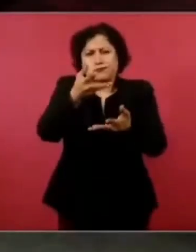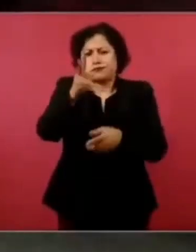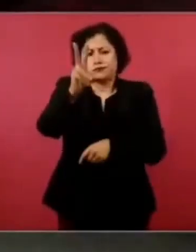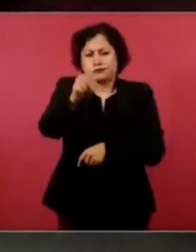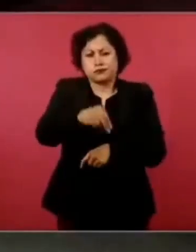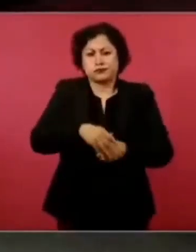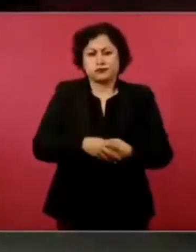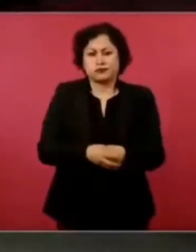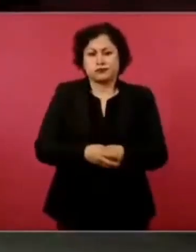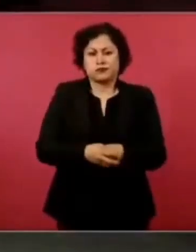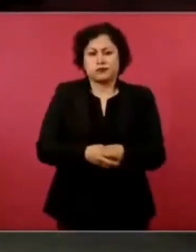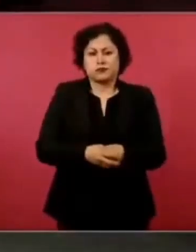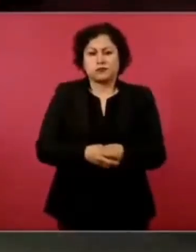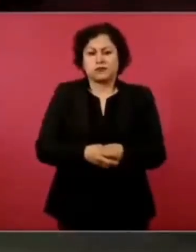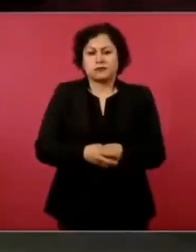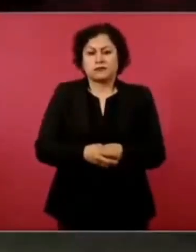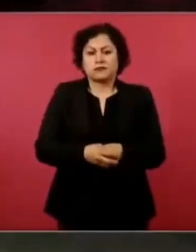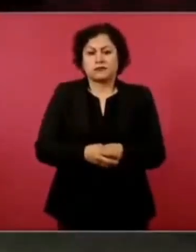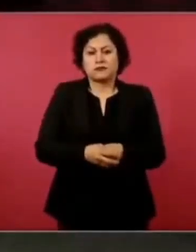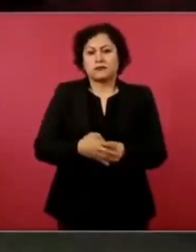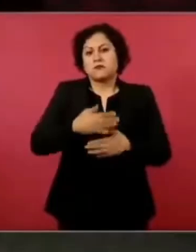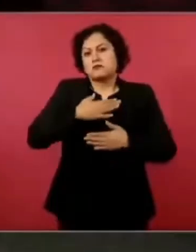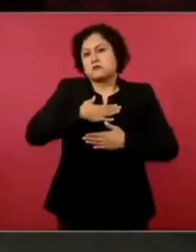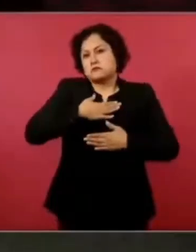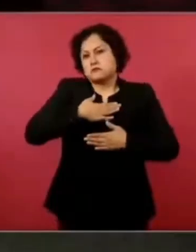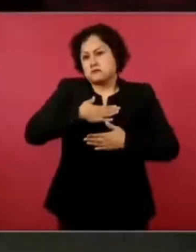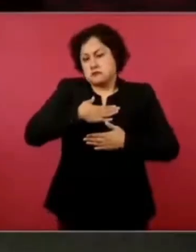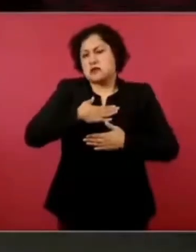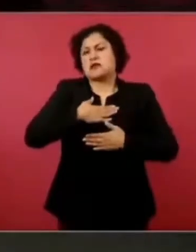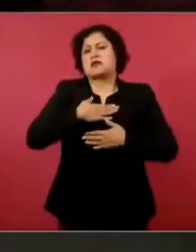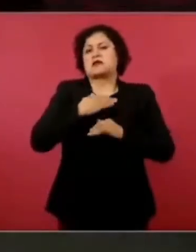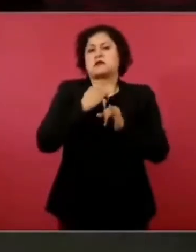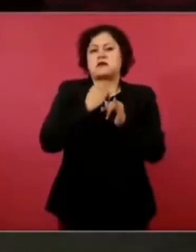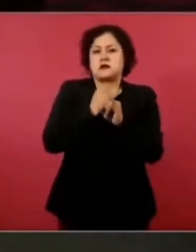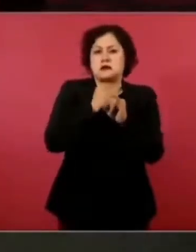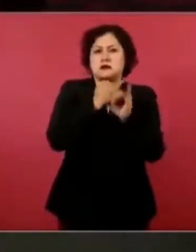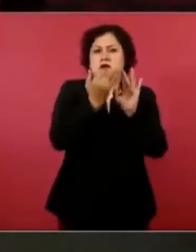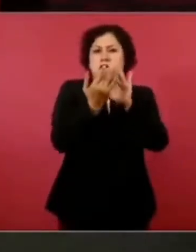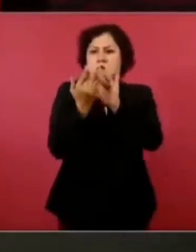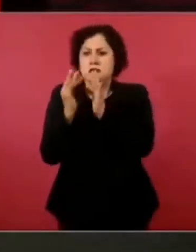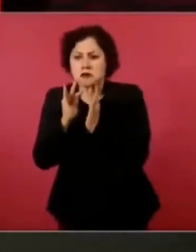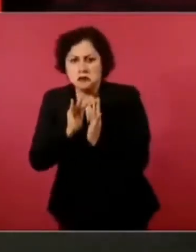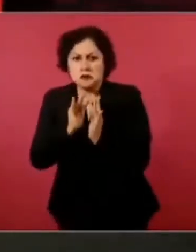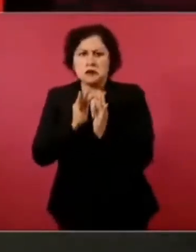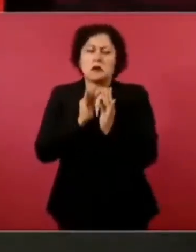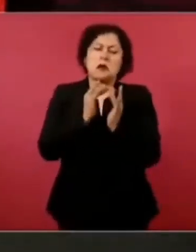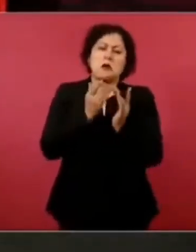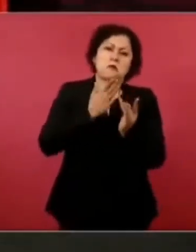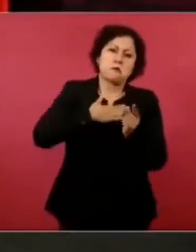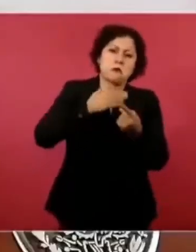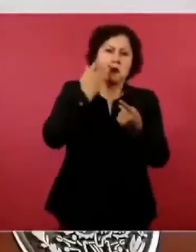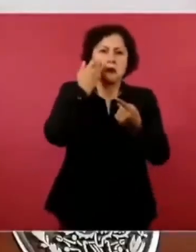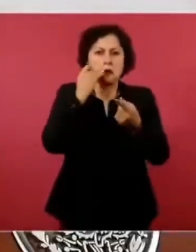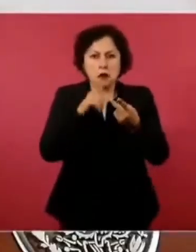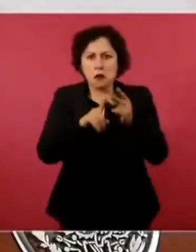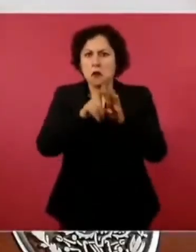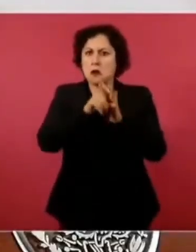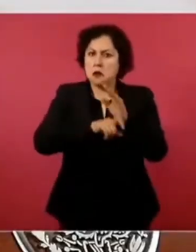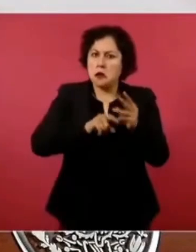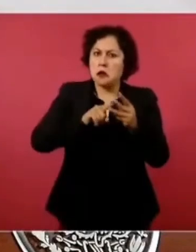Cancelo mis redes sociales y me